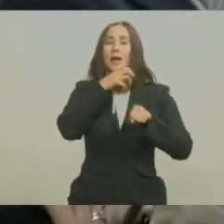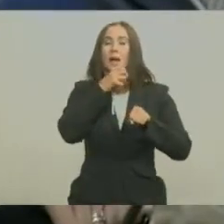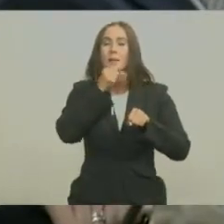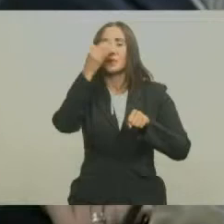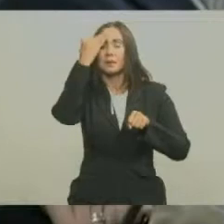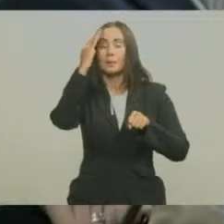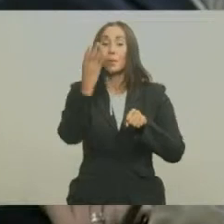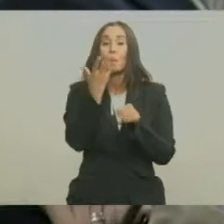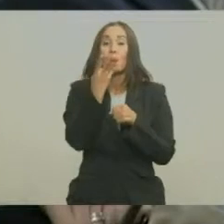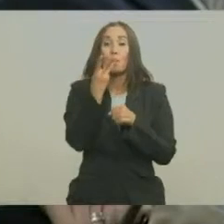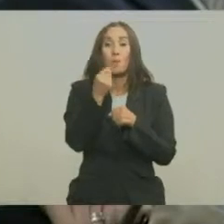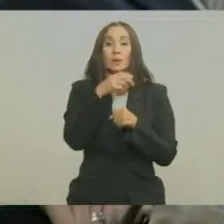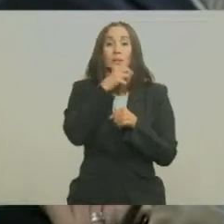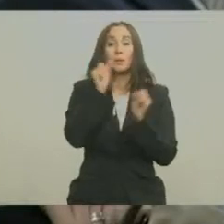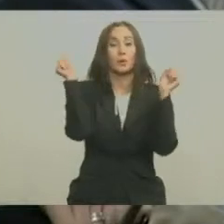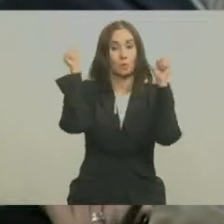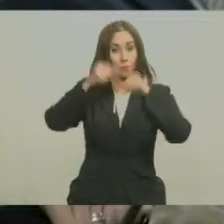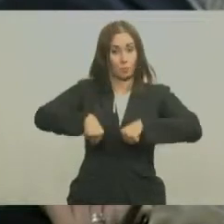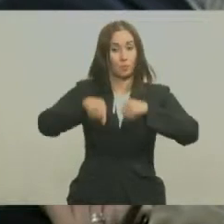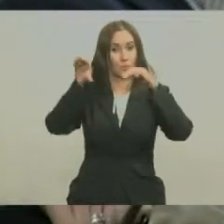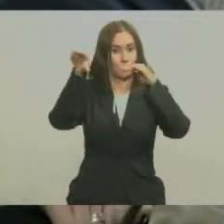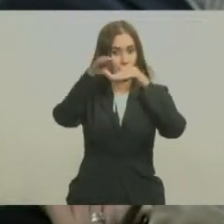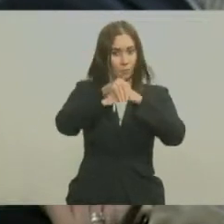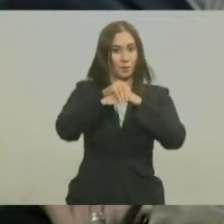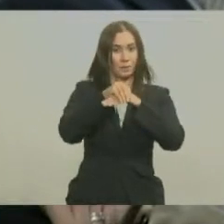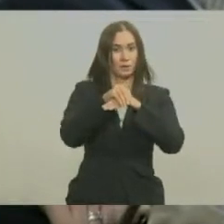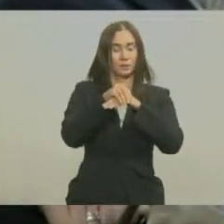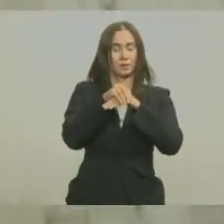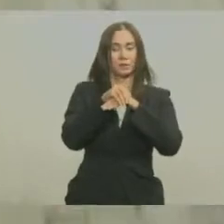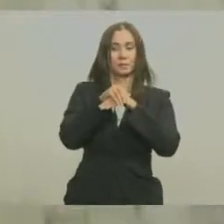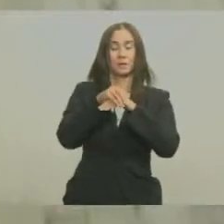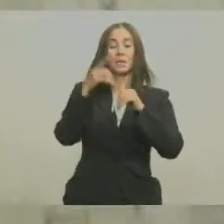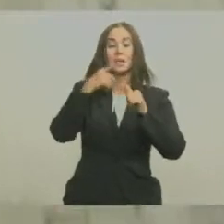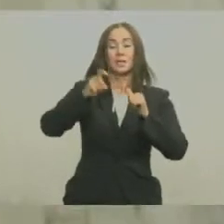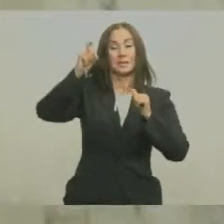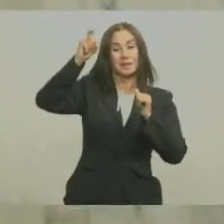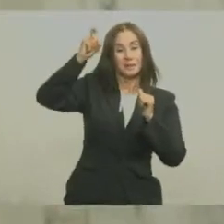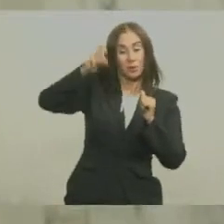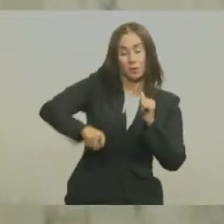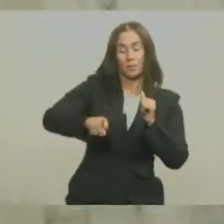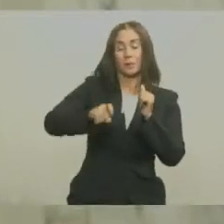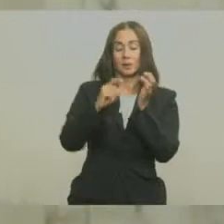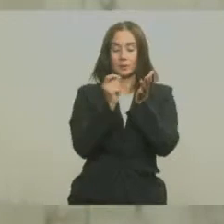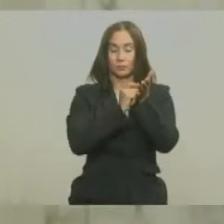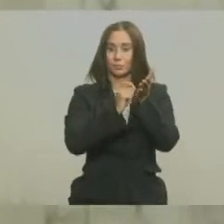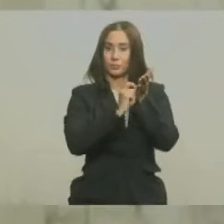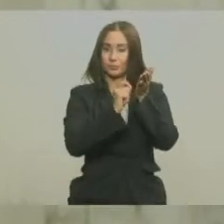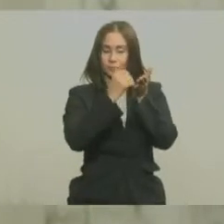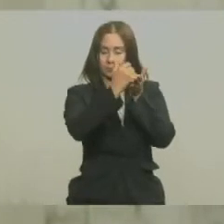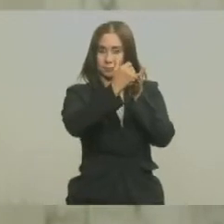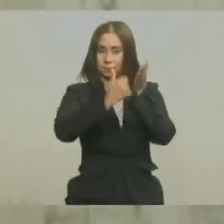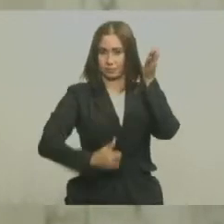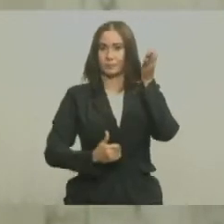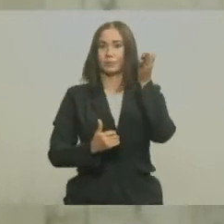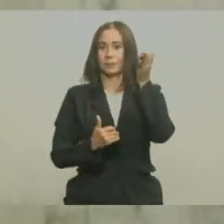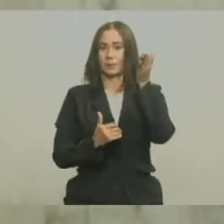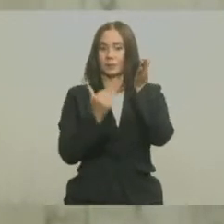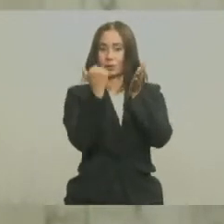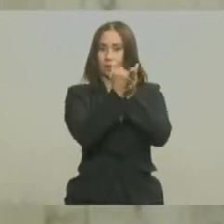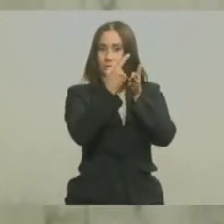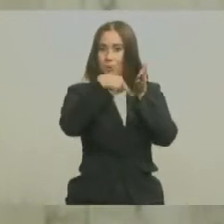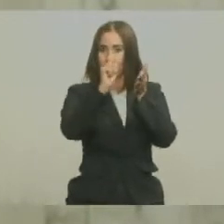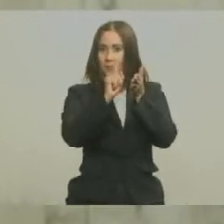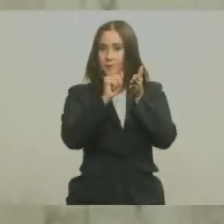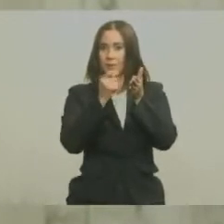la celebración del matrimonio y hacer obligatoria la inscripción del matrimonio en un registro oficial. Fin